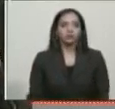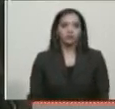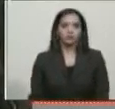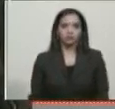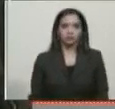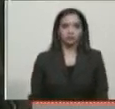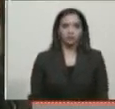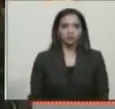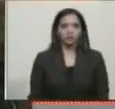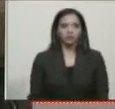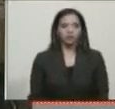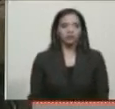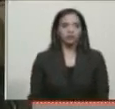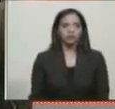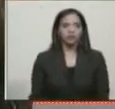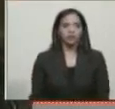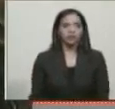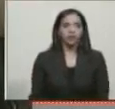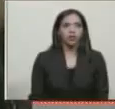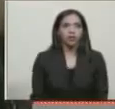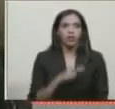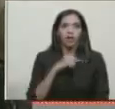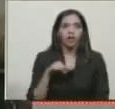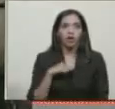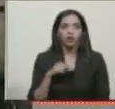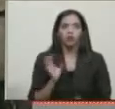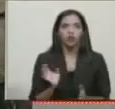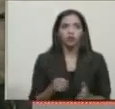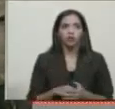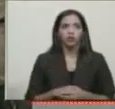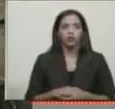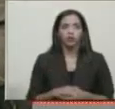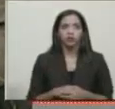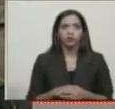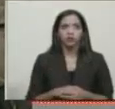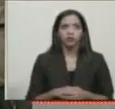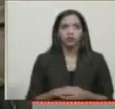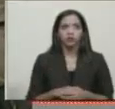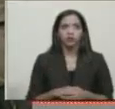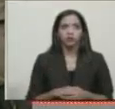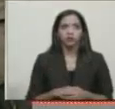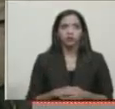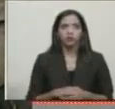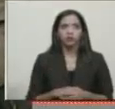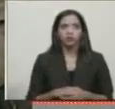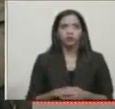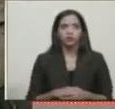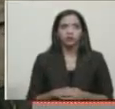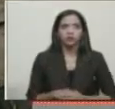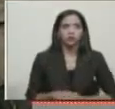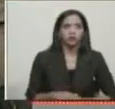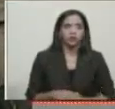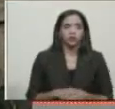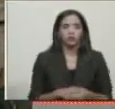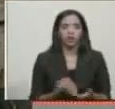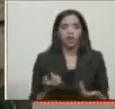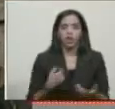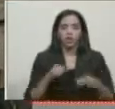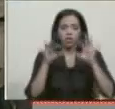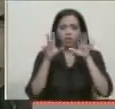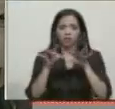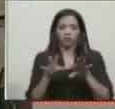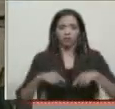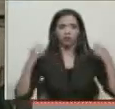a nosotros el día domingo nos dedicaron una editorial en el Nacional. Como objetivo. Miguel Enrique Otero. Y determinó y